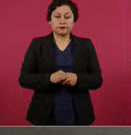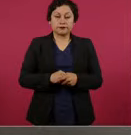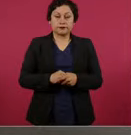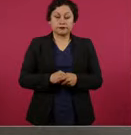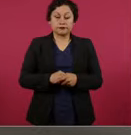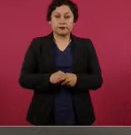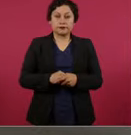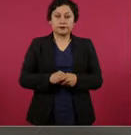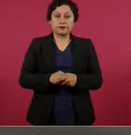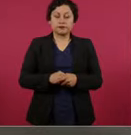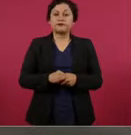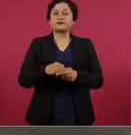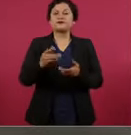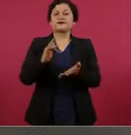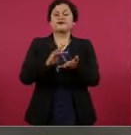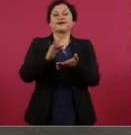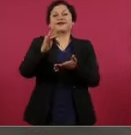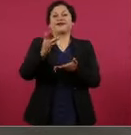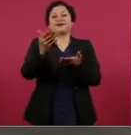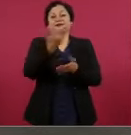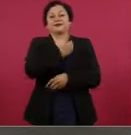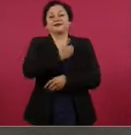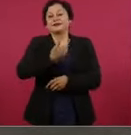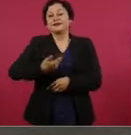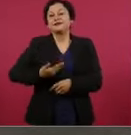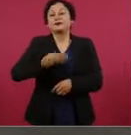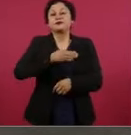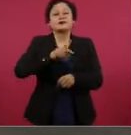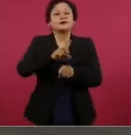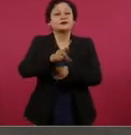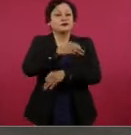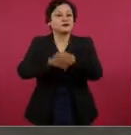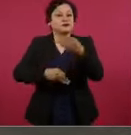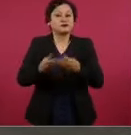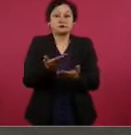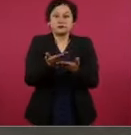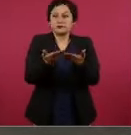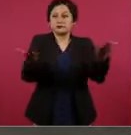Muchas gracias, presidente. Muy buenos días a todas y a todos, doctores.